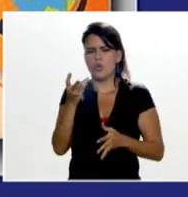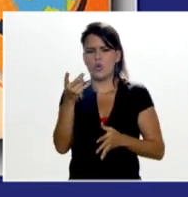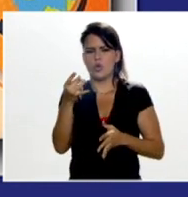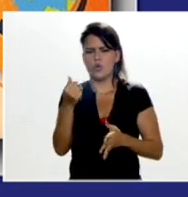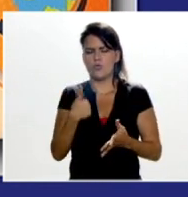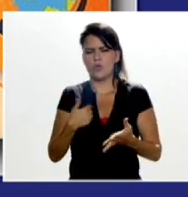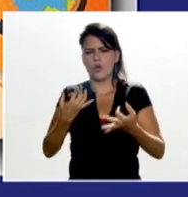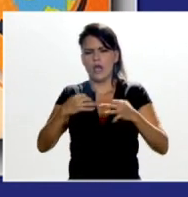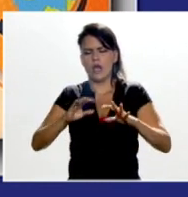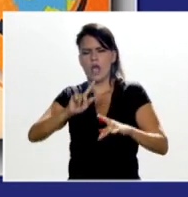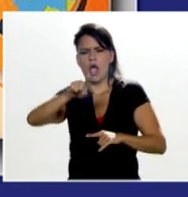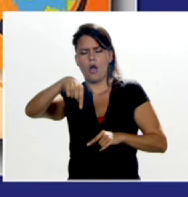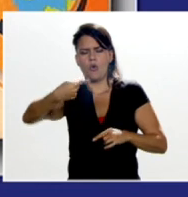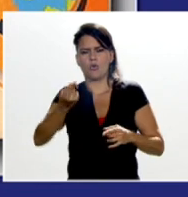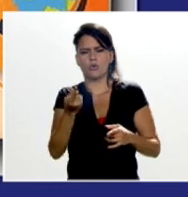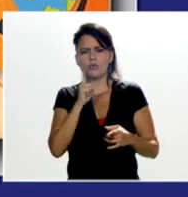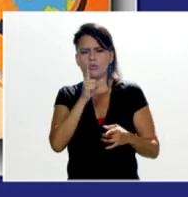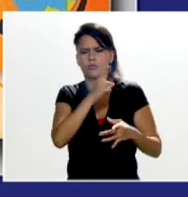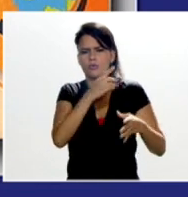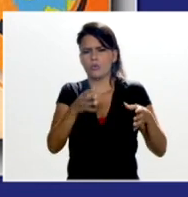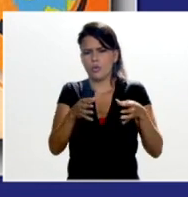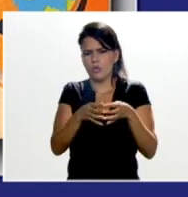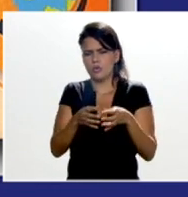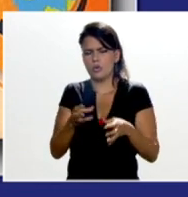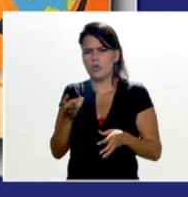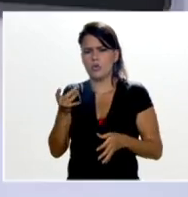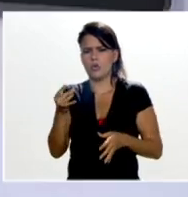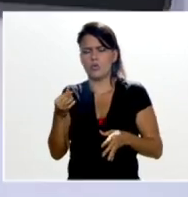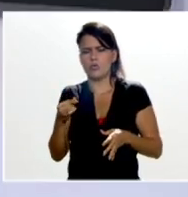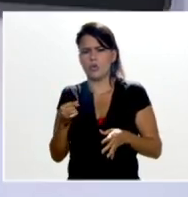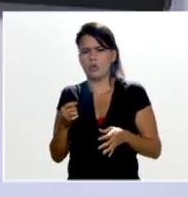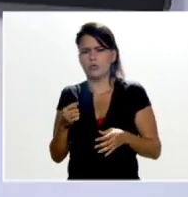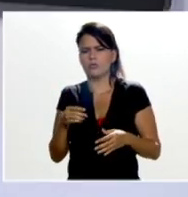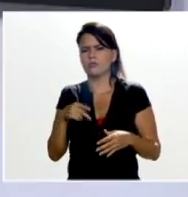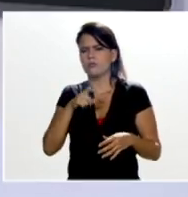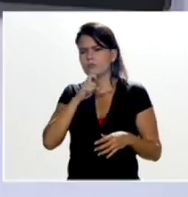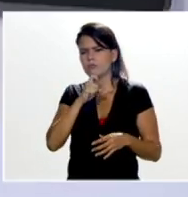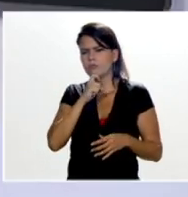a otro llamado conjunto de los números complejos.